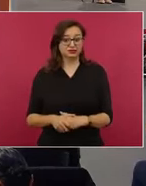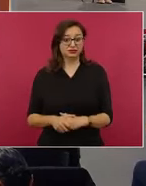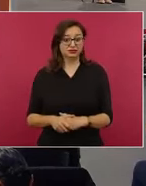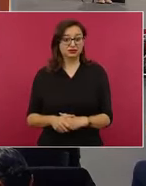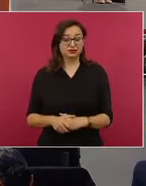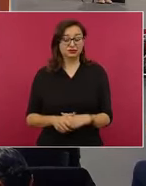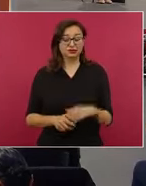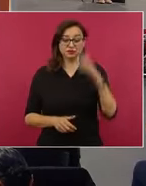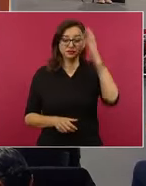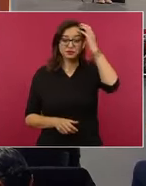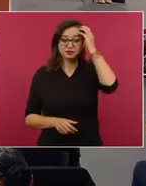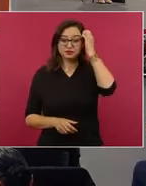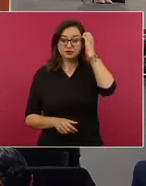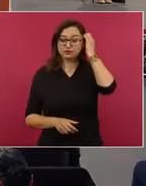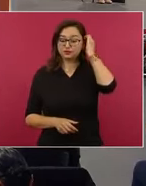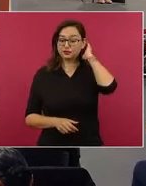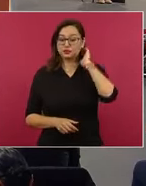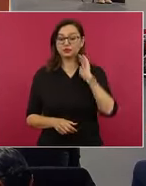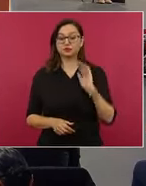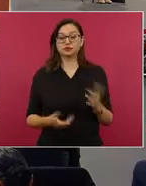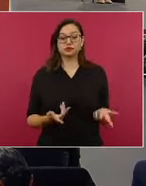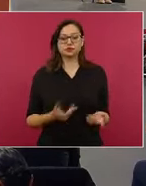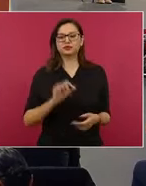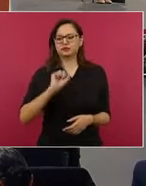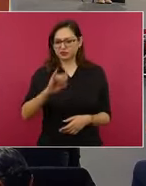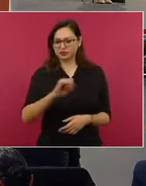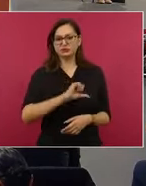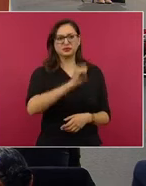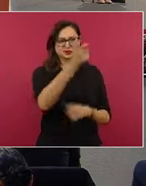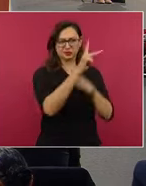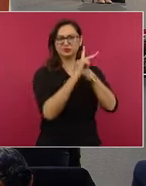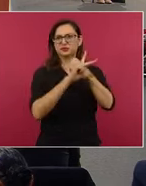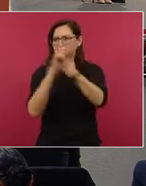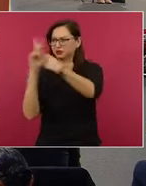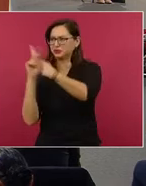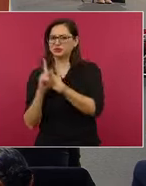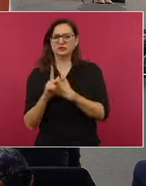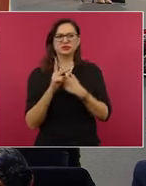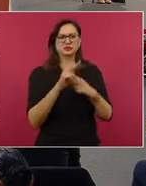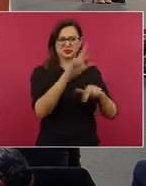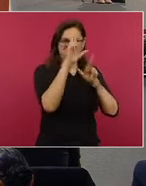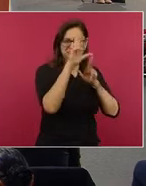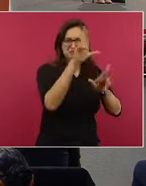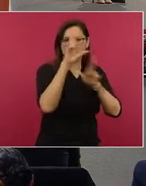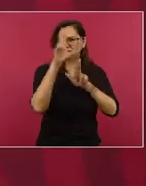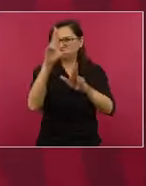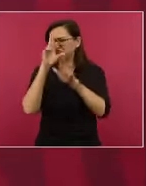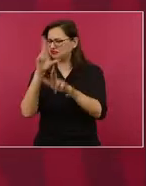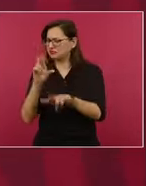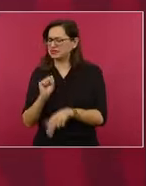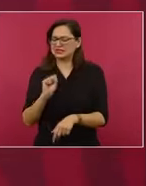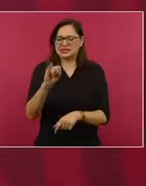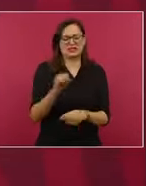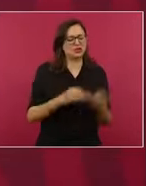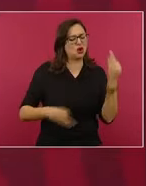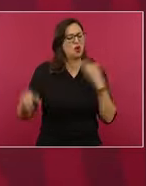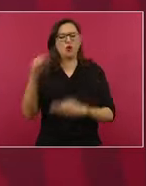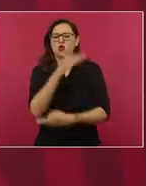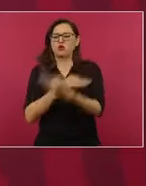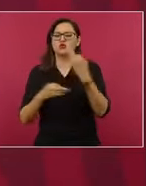Y ser muy respetuosos y buscar la cooperación con todos los pueblos, con todos los gobiernos del